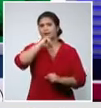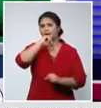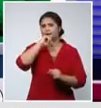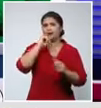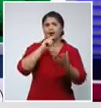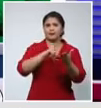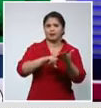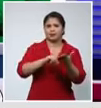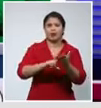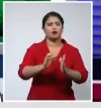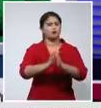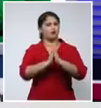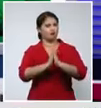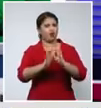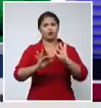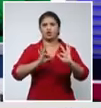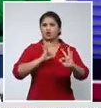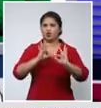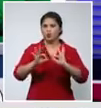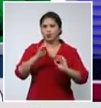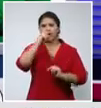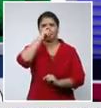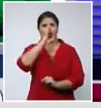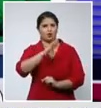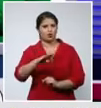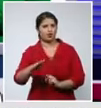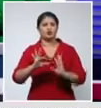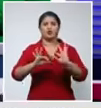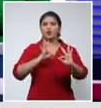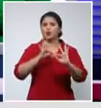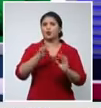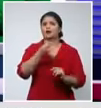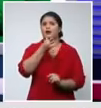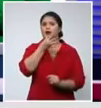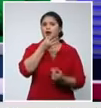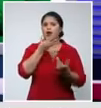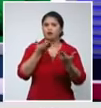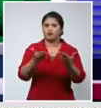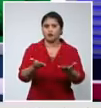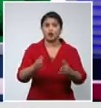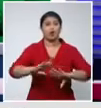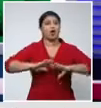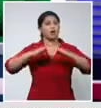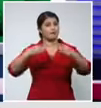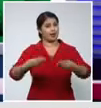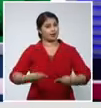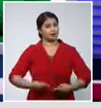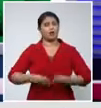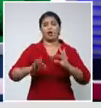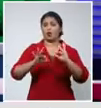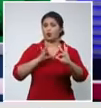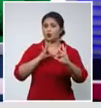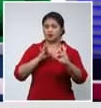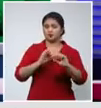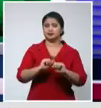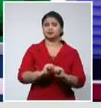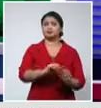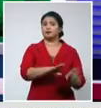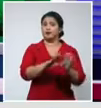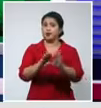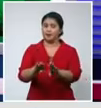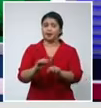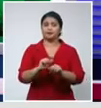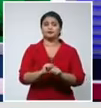del mes de noviembre del año pasado y que se mantiene en la actualidad. De esta forma,